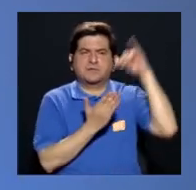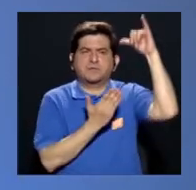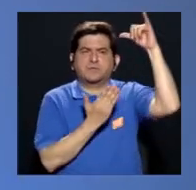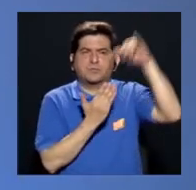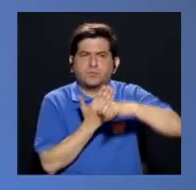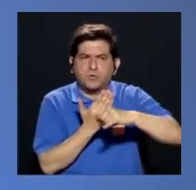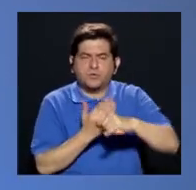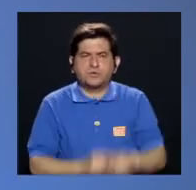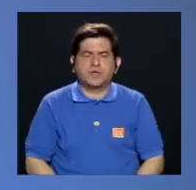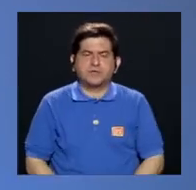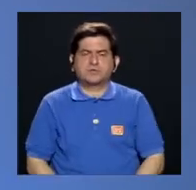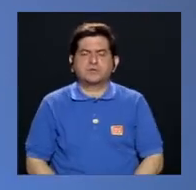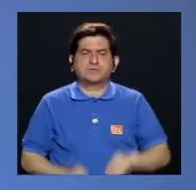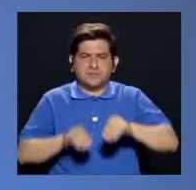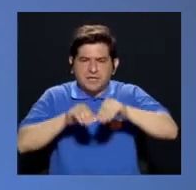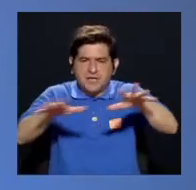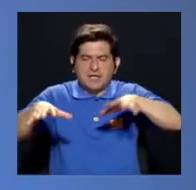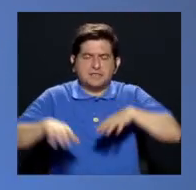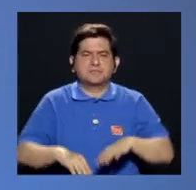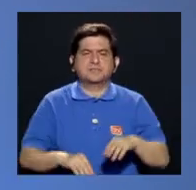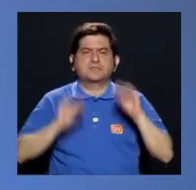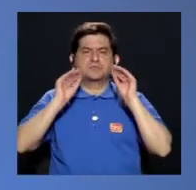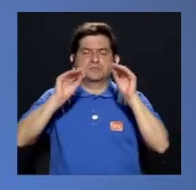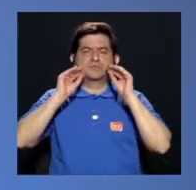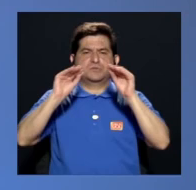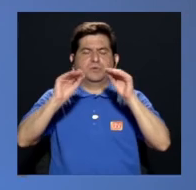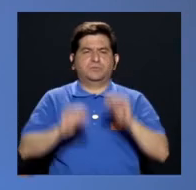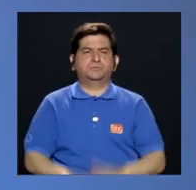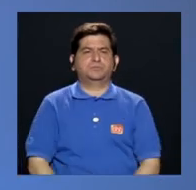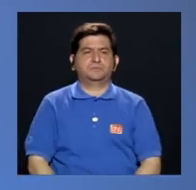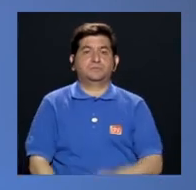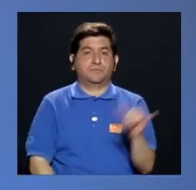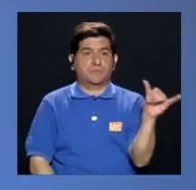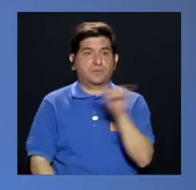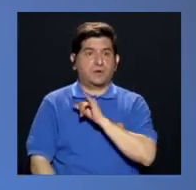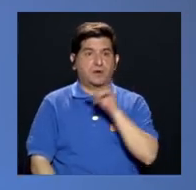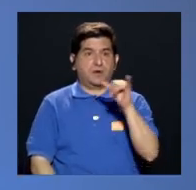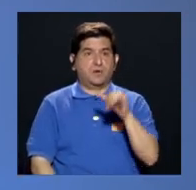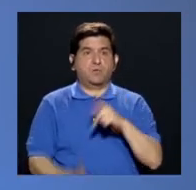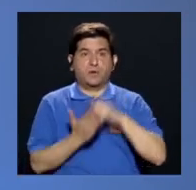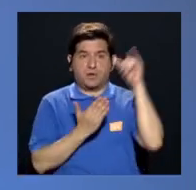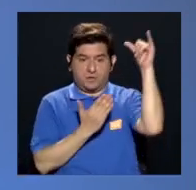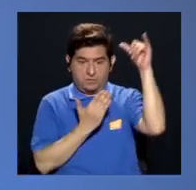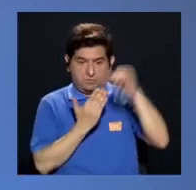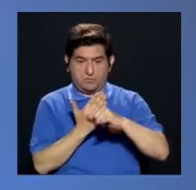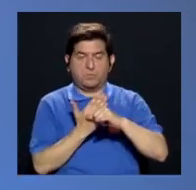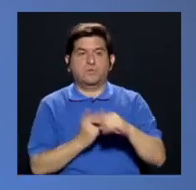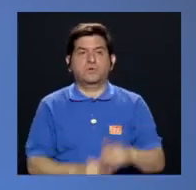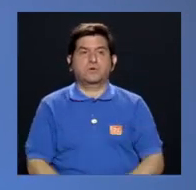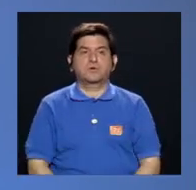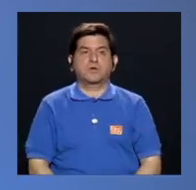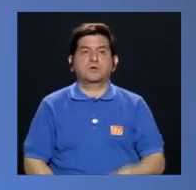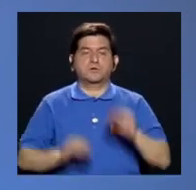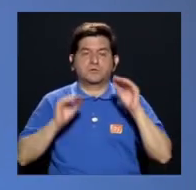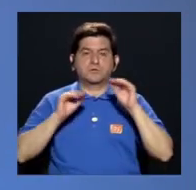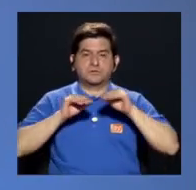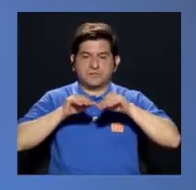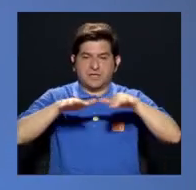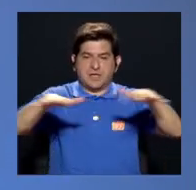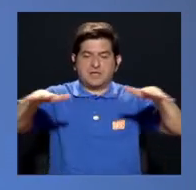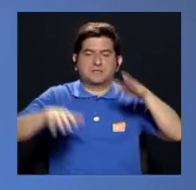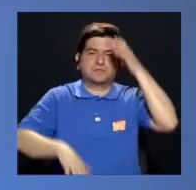proyectos de extensión docente, al igual que en los proyectos de